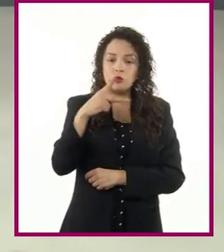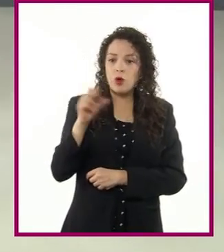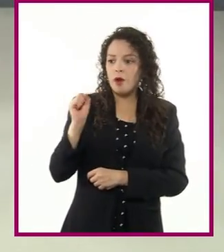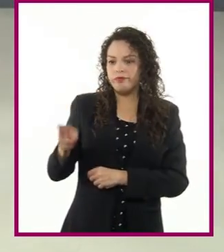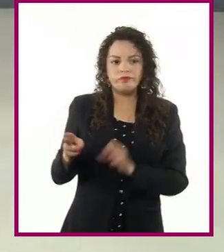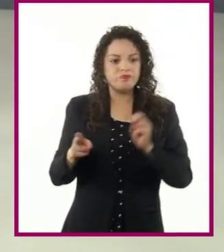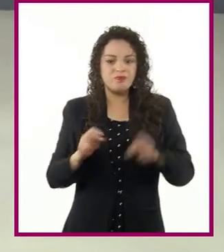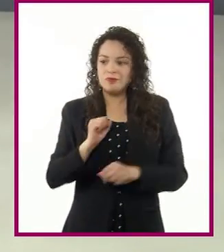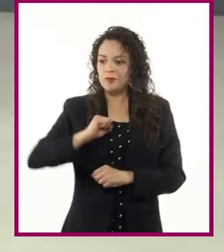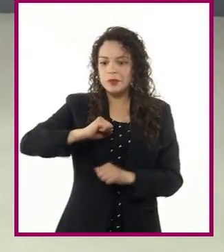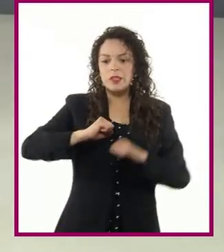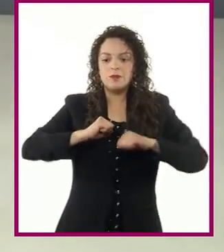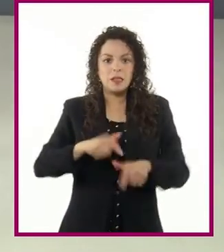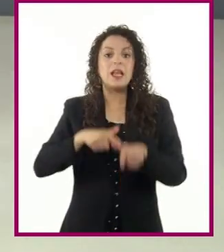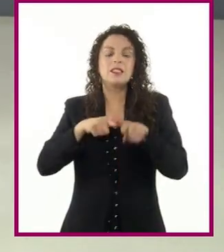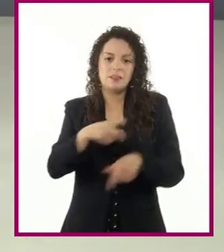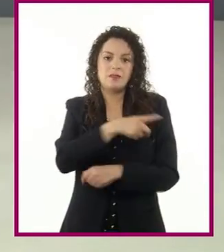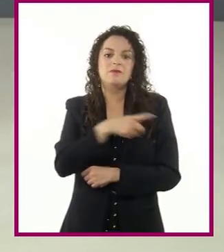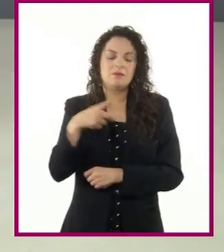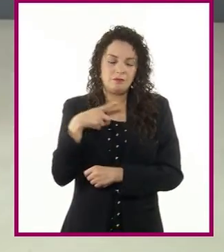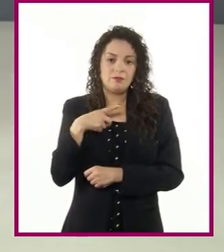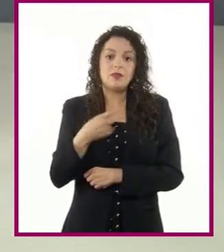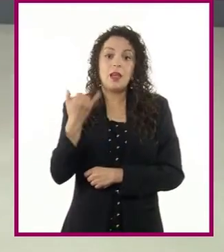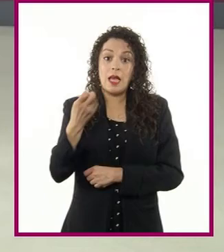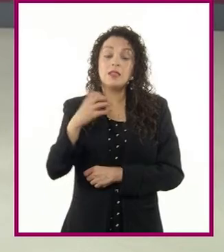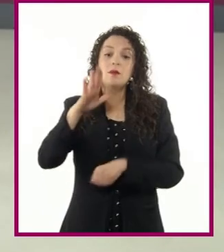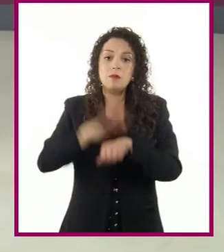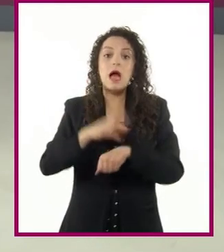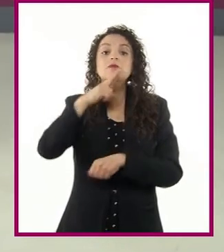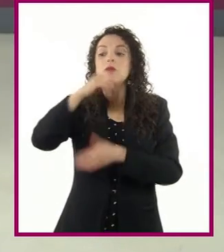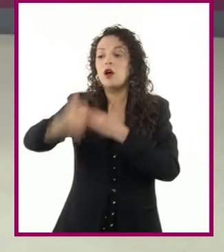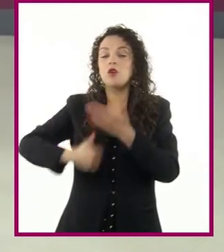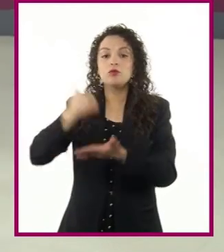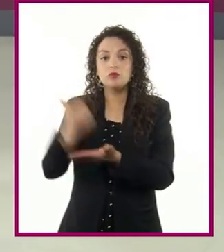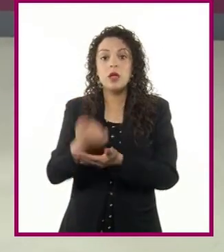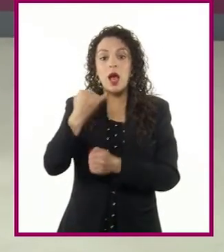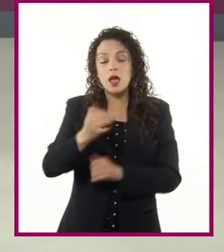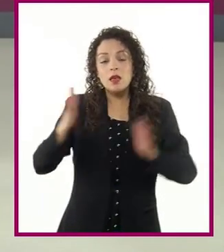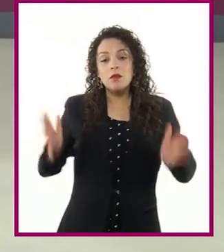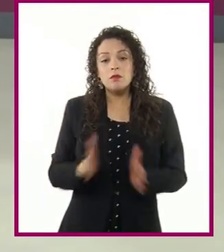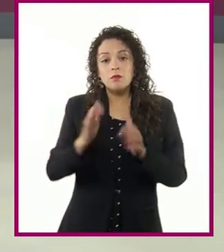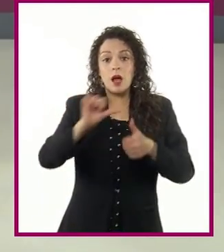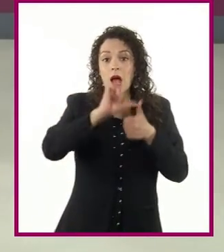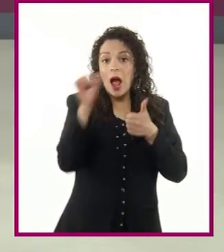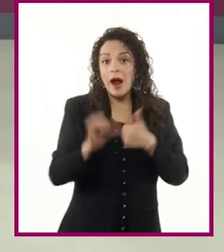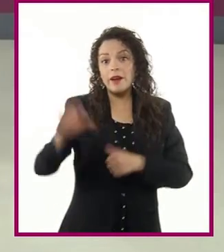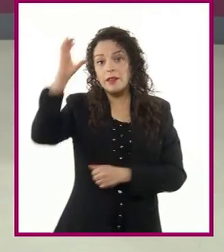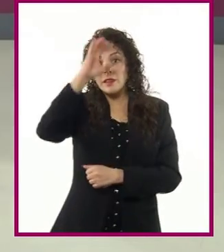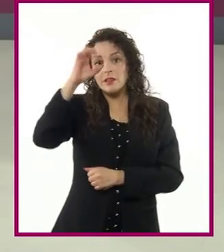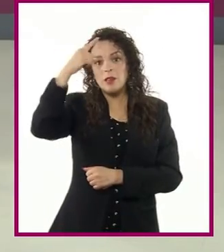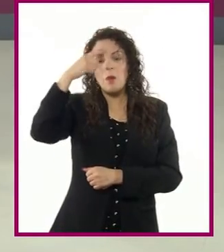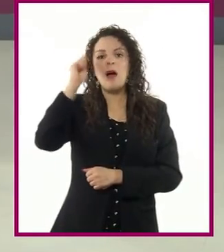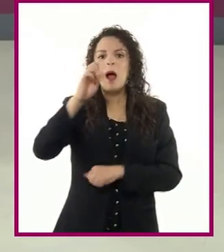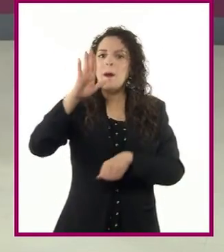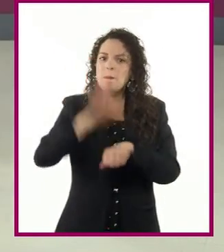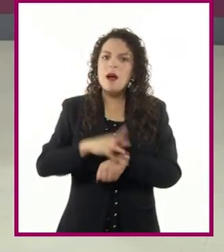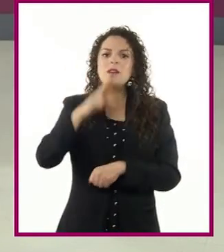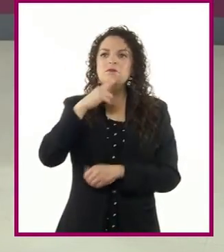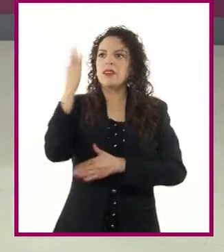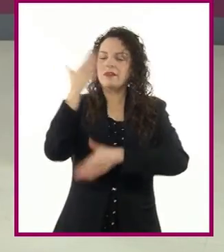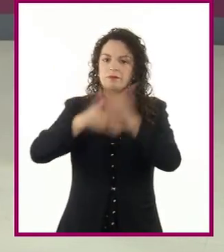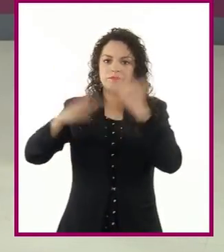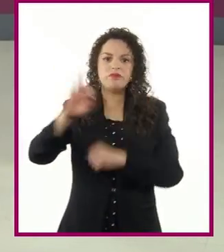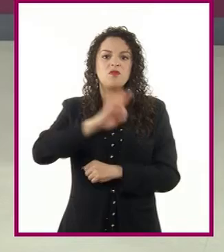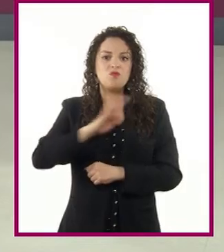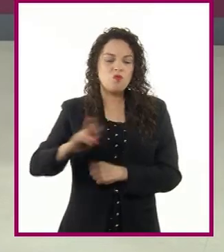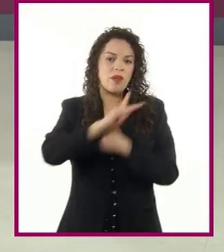lo que derivó en la mejora urbana y el apoyo a las ciencias y artes como máximos ideales de una nación